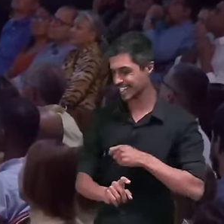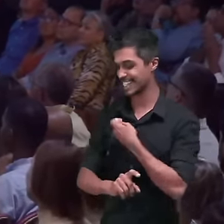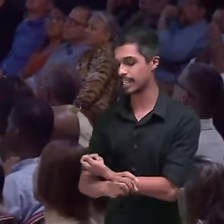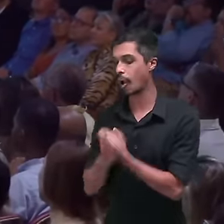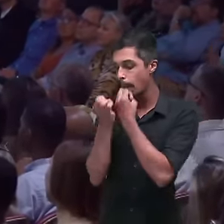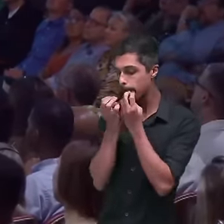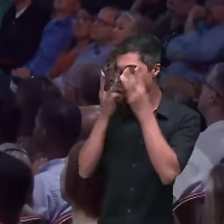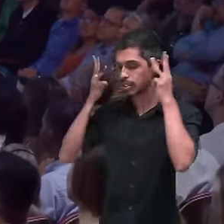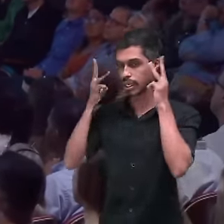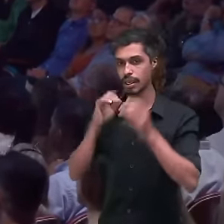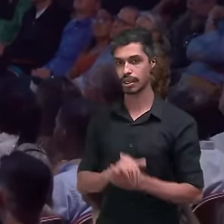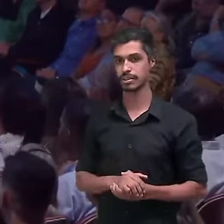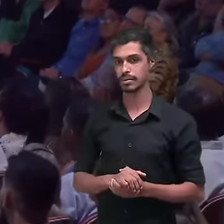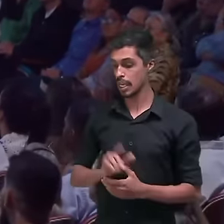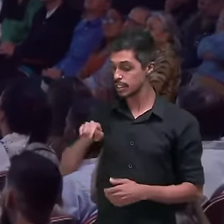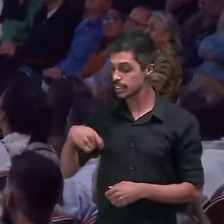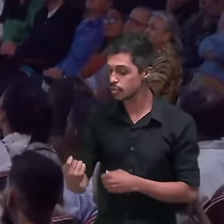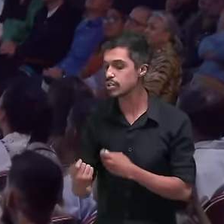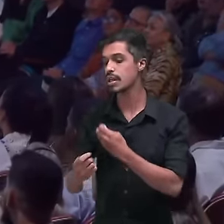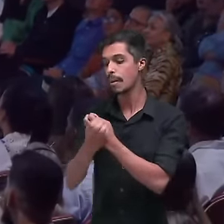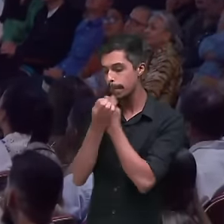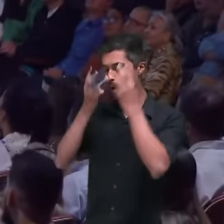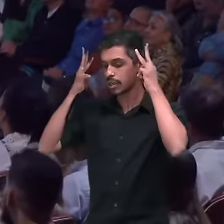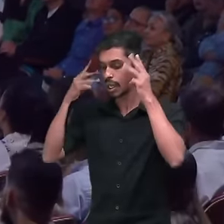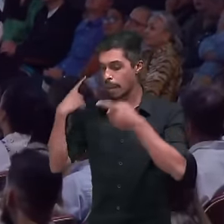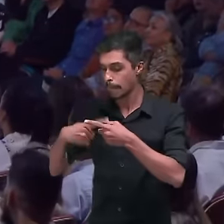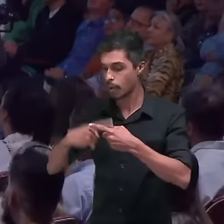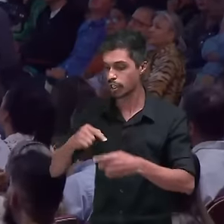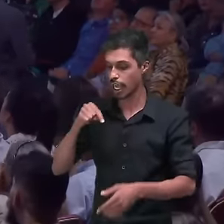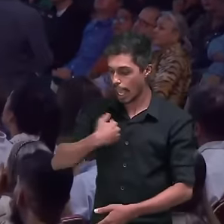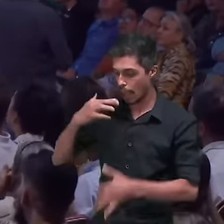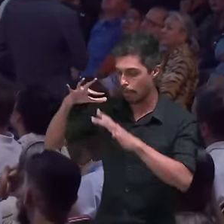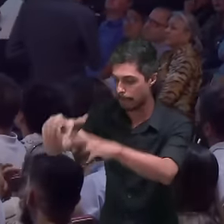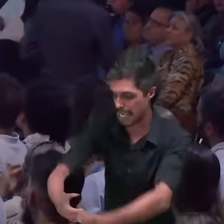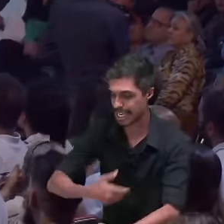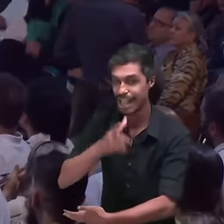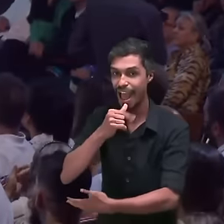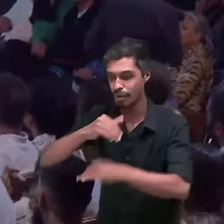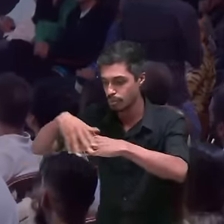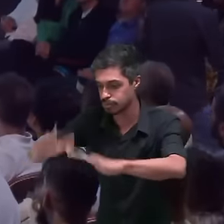Teu nome será Moisés, porque te tiré das aguas.